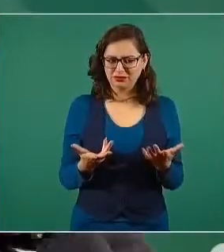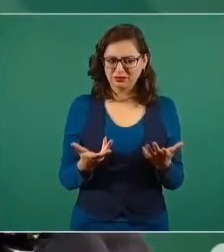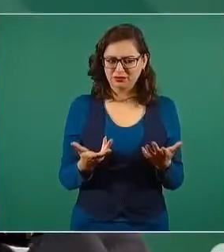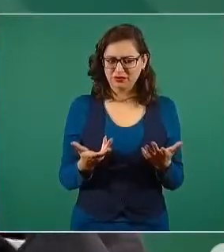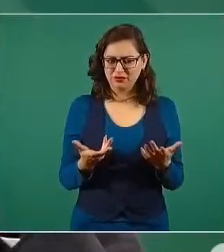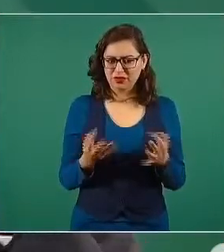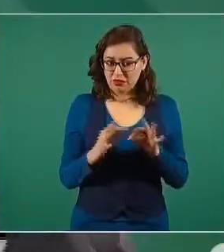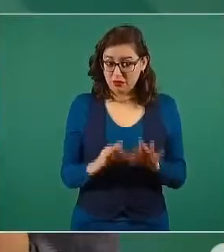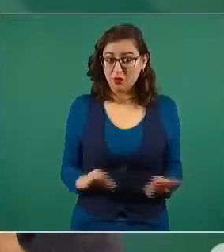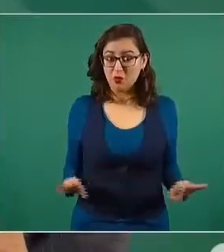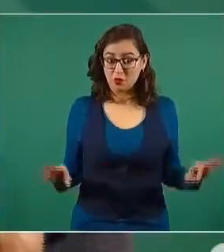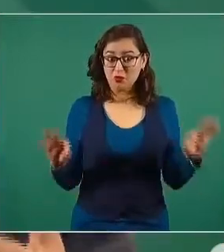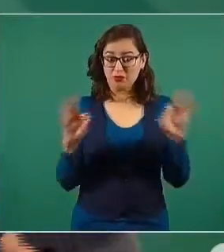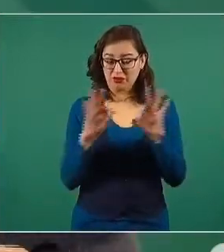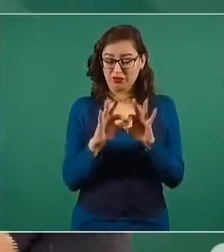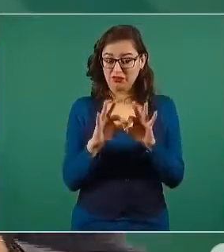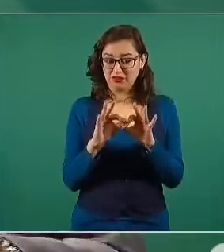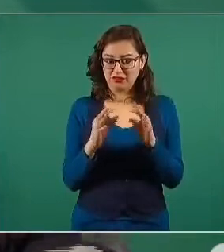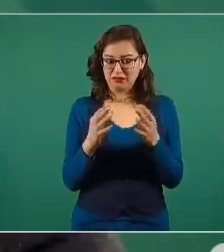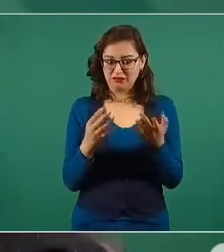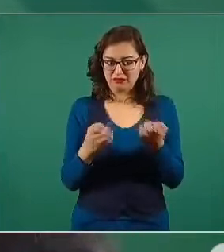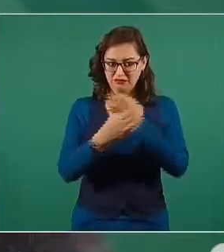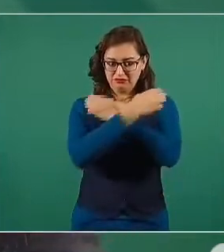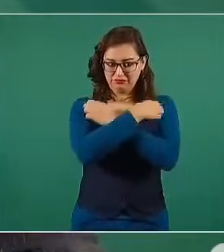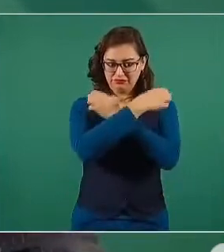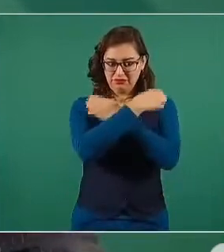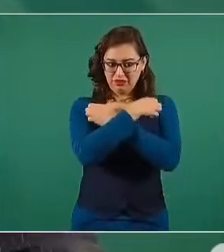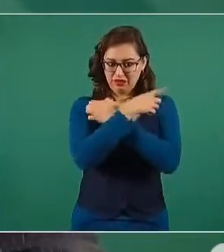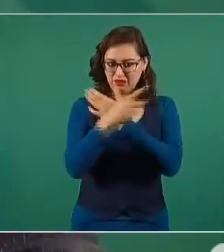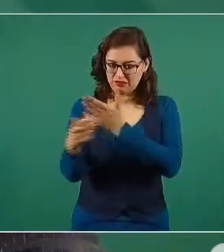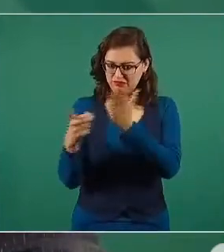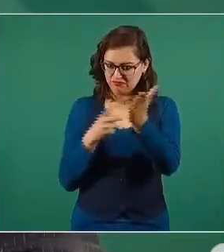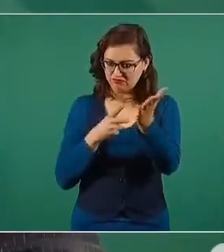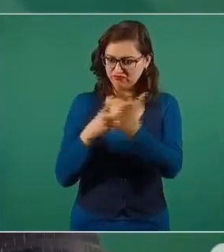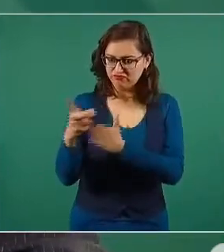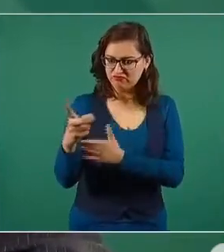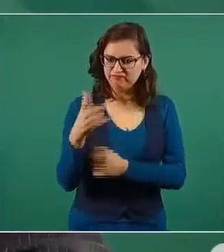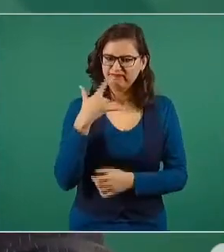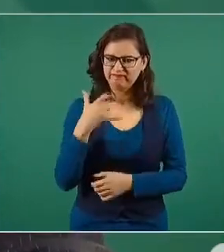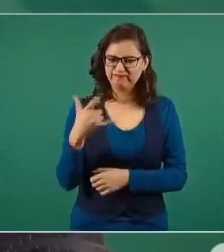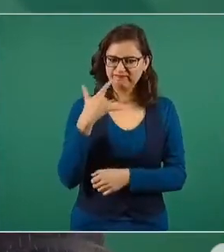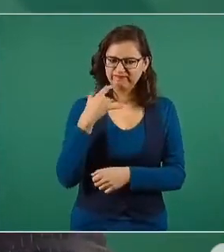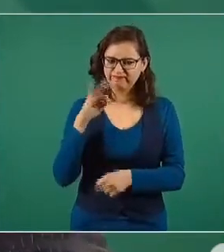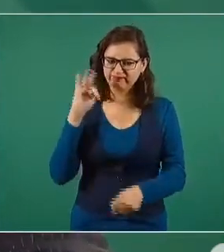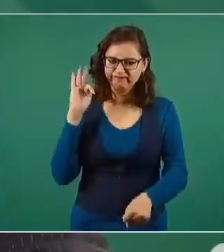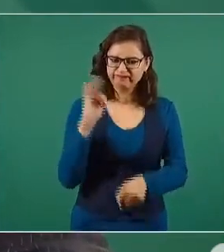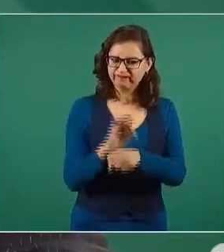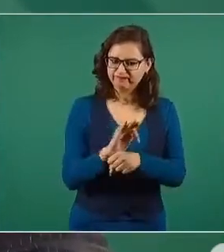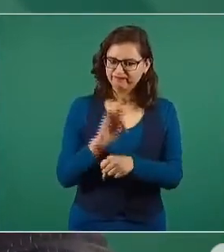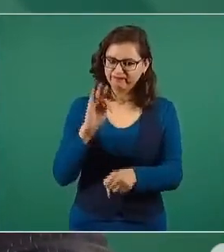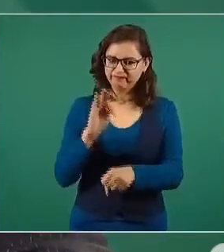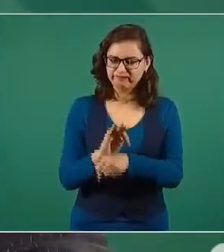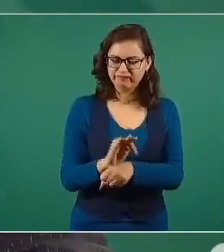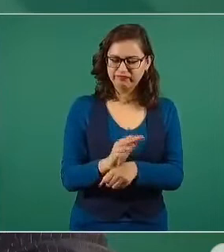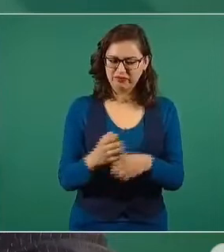defensa de los derechos sociales. ¿Quién es el que no quiere